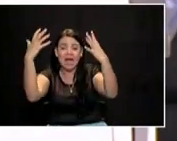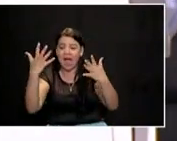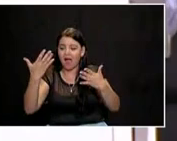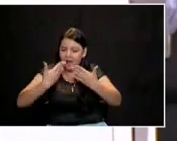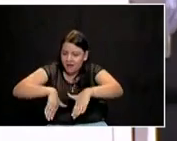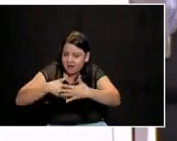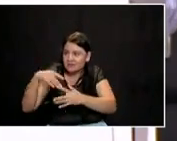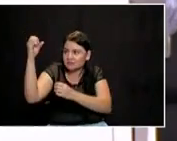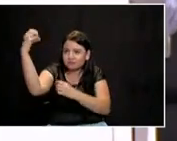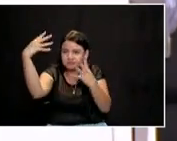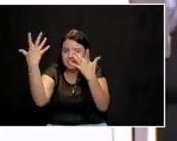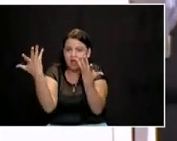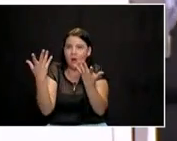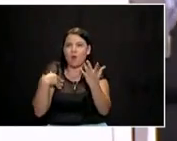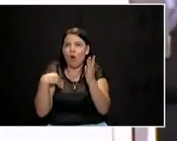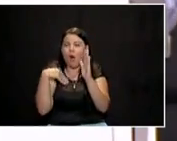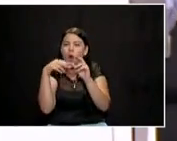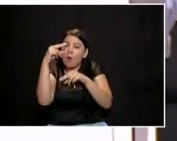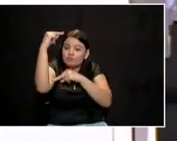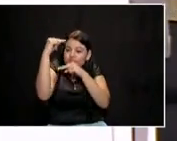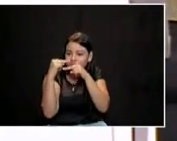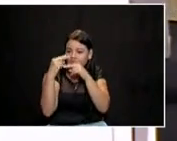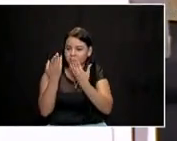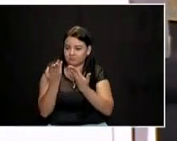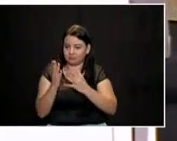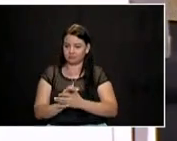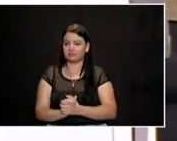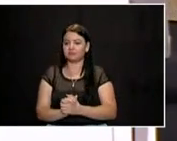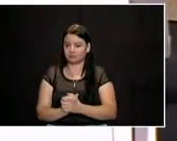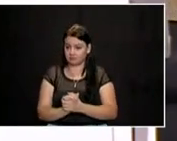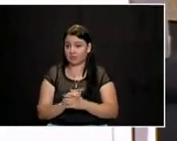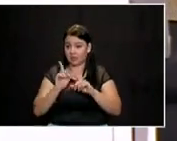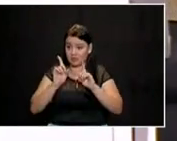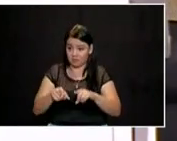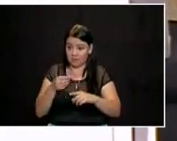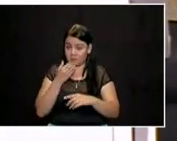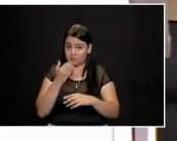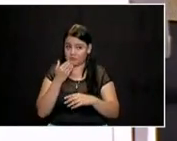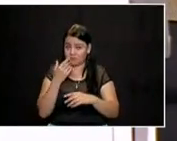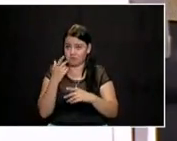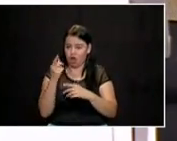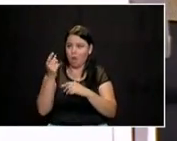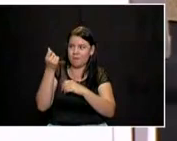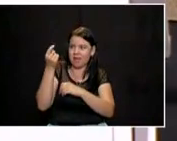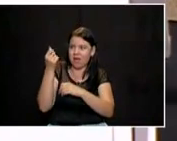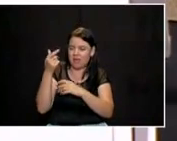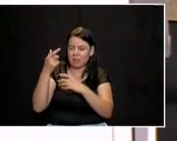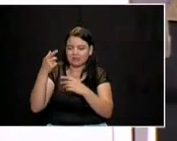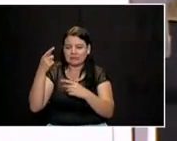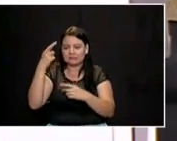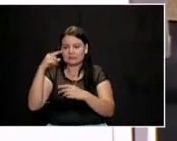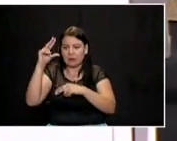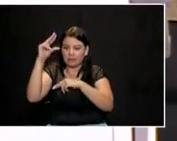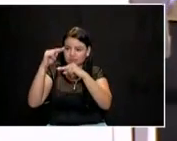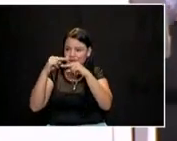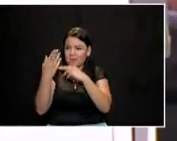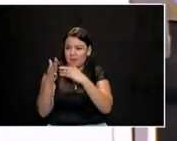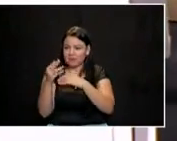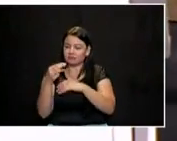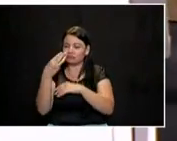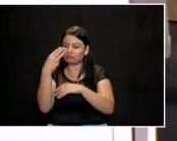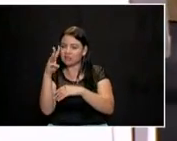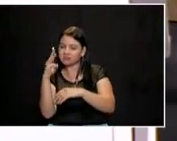ciudadanos. Tendríamos medidores inteligentes, que en San Andrés bajaron el costo para los ciudadanos en 12-13%.